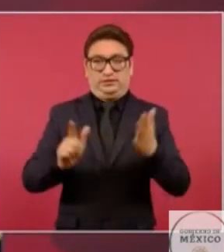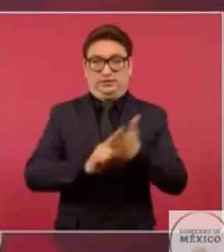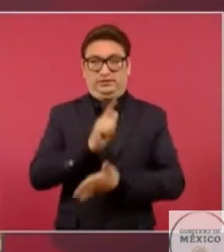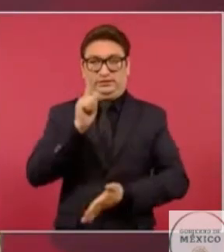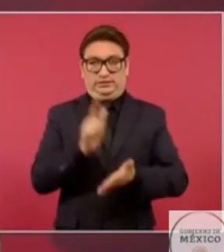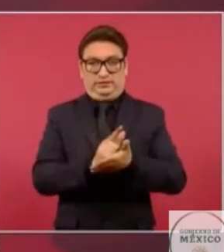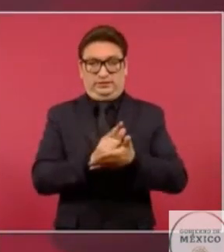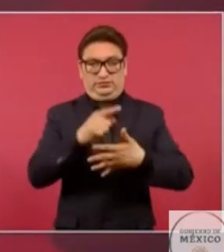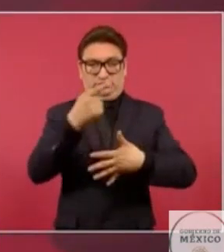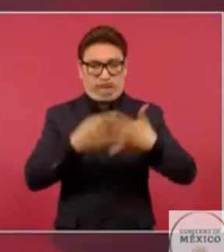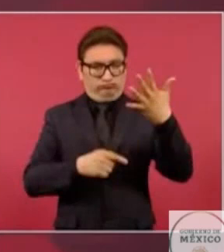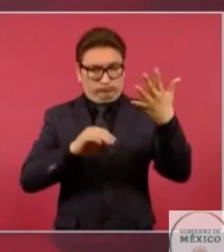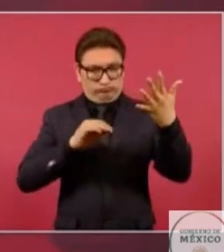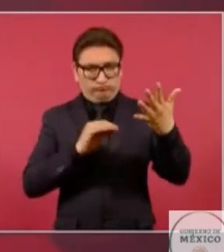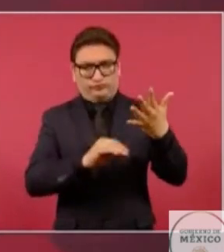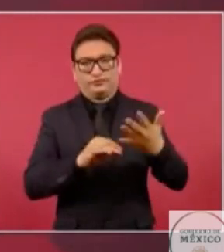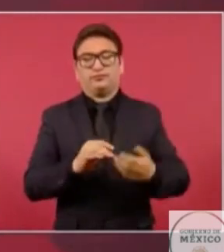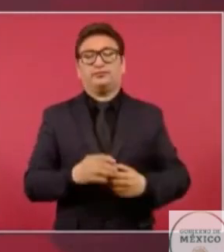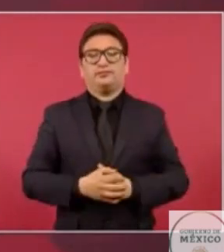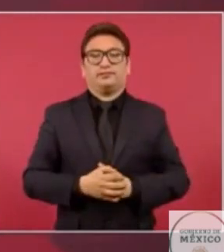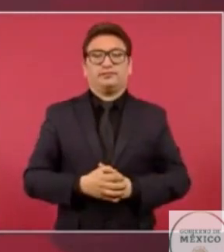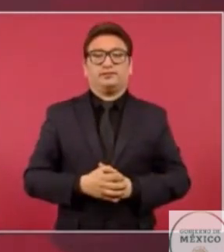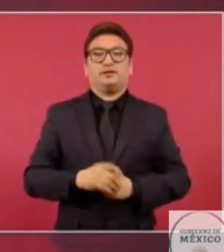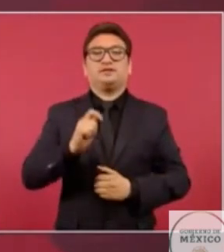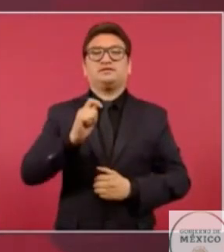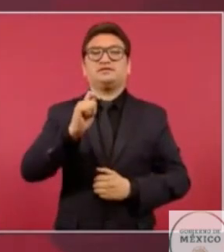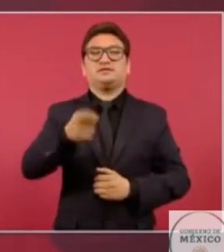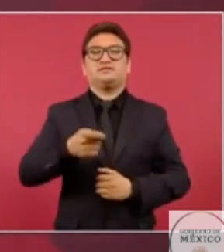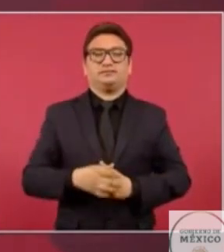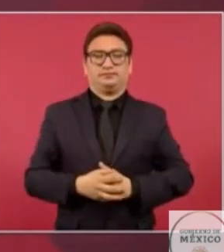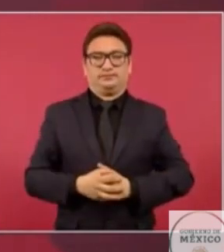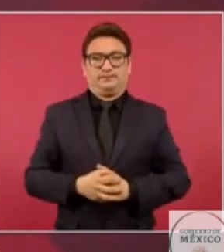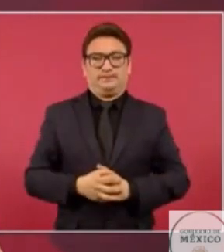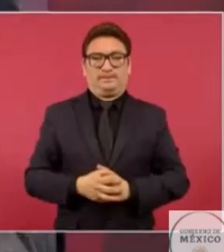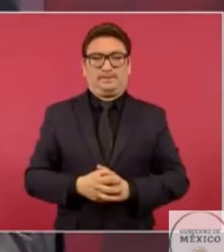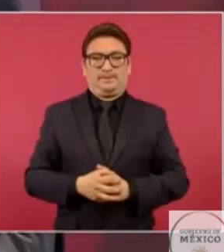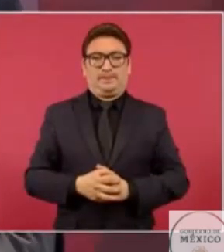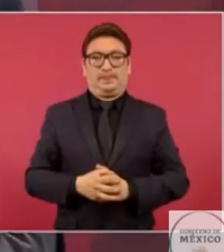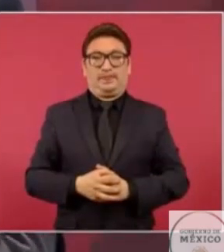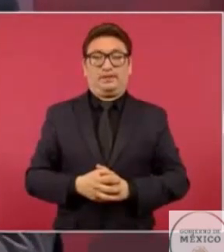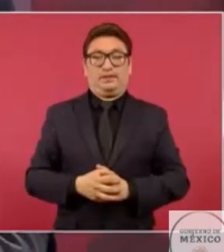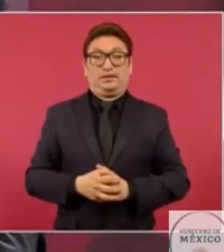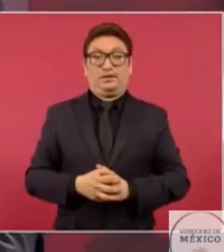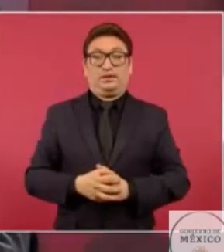jurídico de que no tenía por qué haber monopolio.